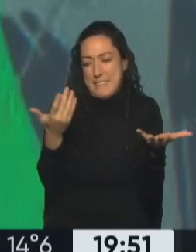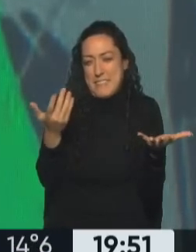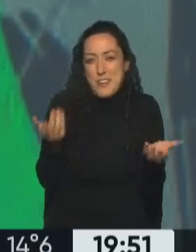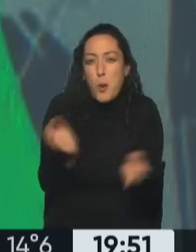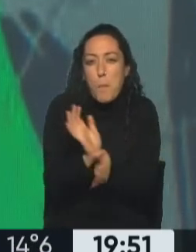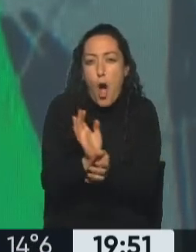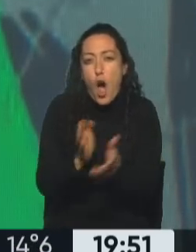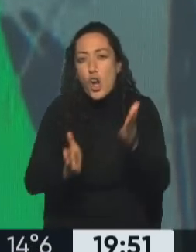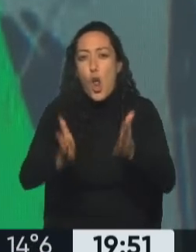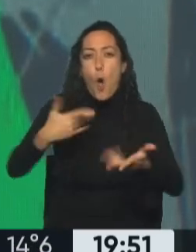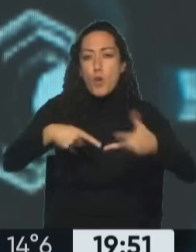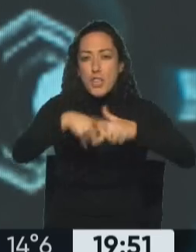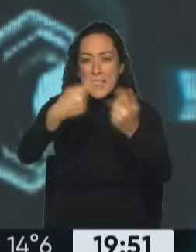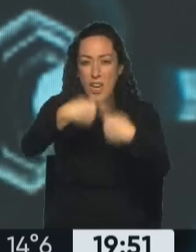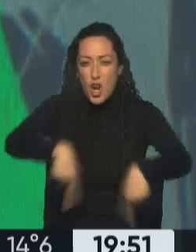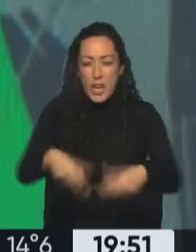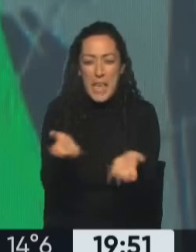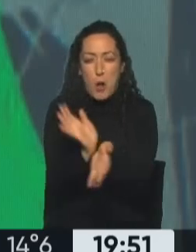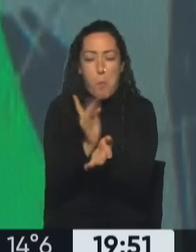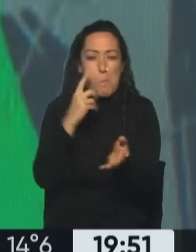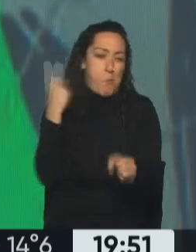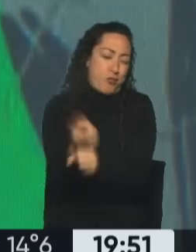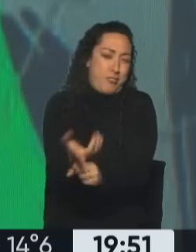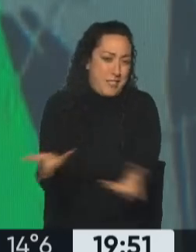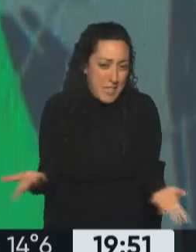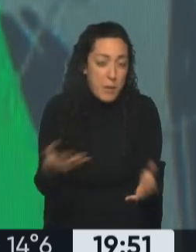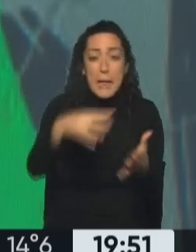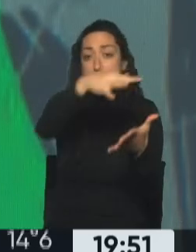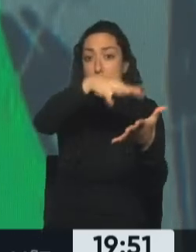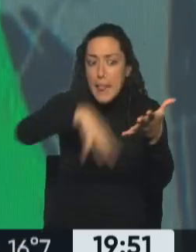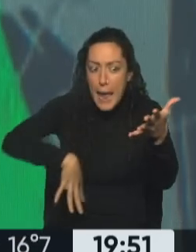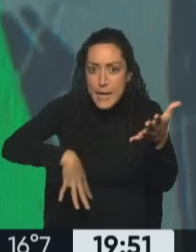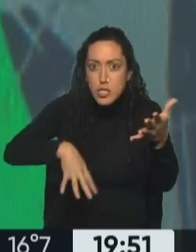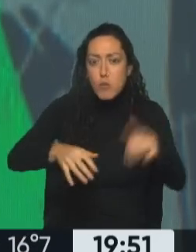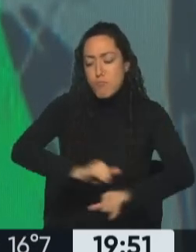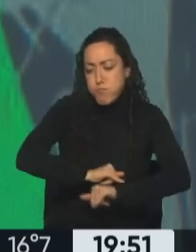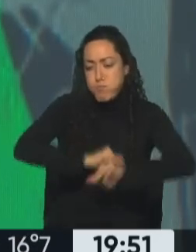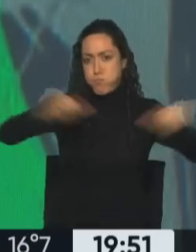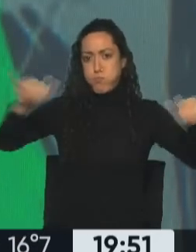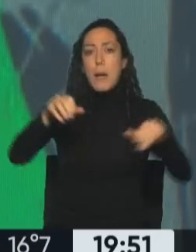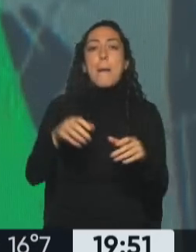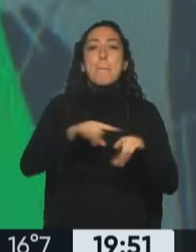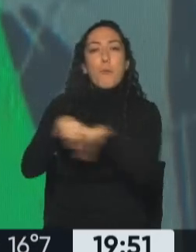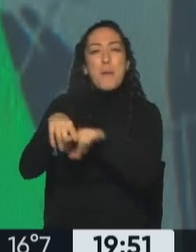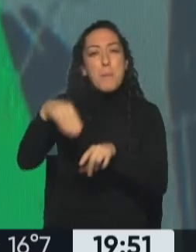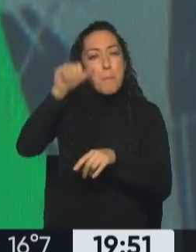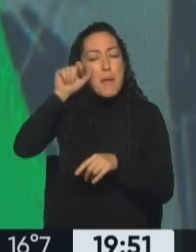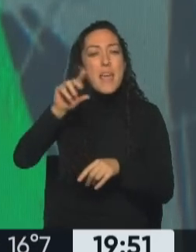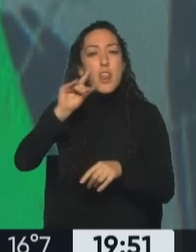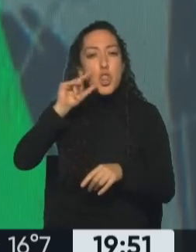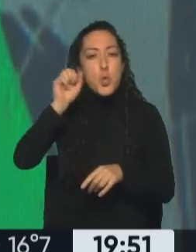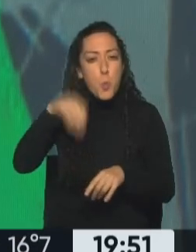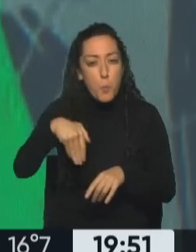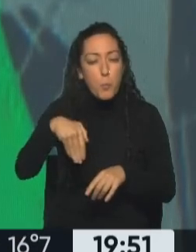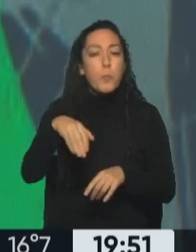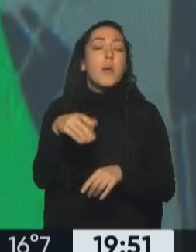de robótica de Isaac Asimov, él publicó un texto muy extenso en Medium, que es una plataforma de blog, contando todos